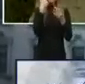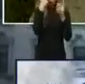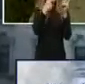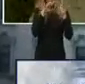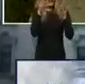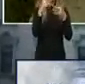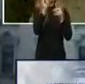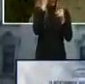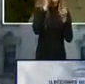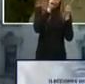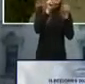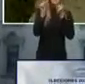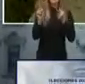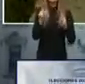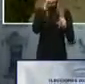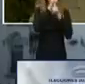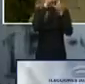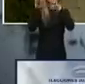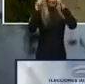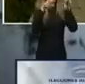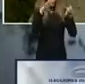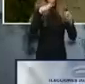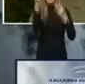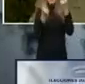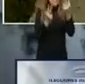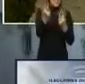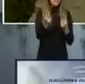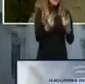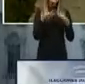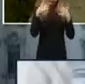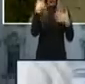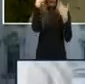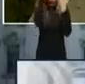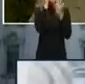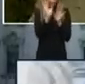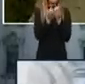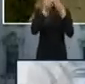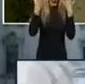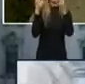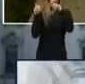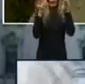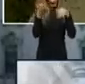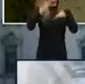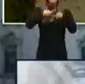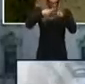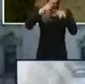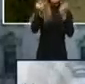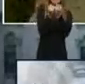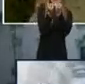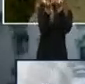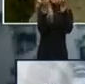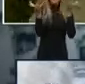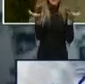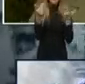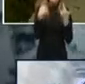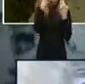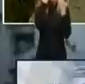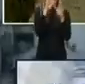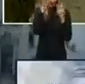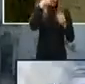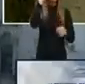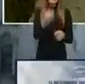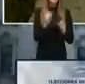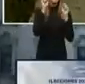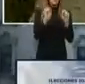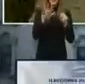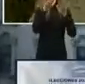vemos, de la gente que va viniendo, porque no sabemos cuántas personas más puedan venir, porque muchos no saben realmente si se van a quedar